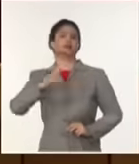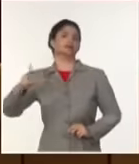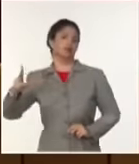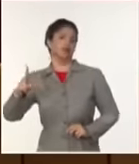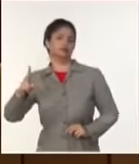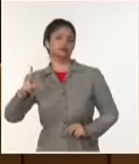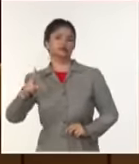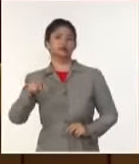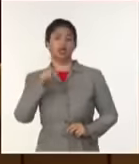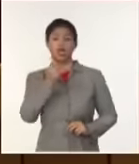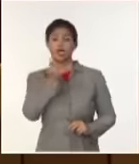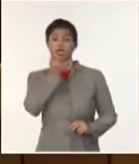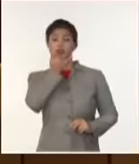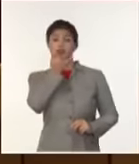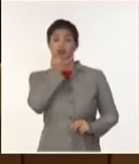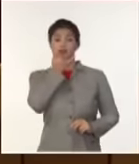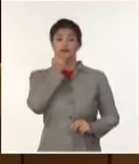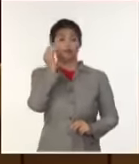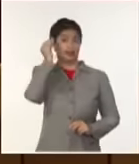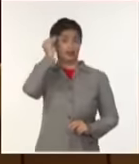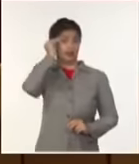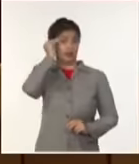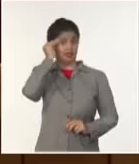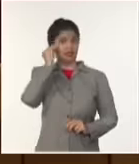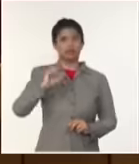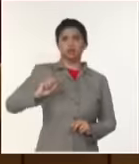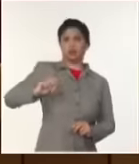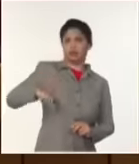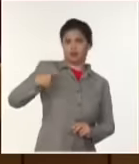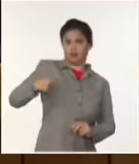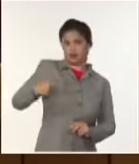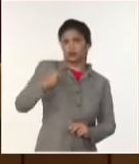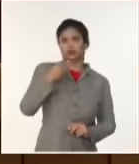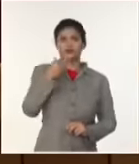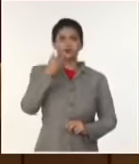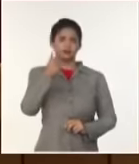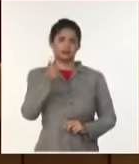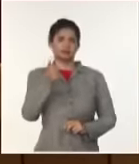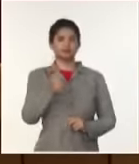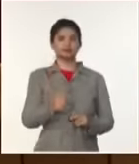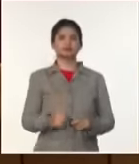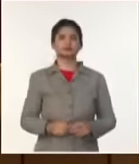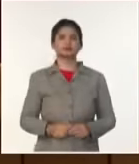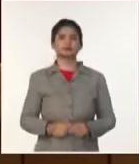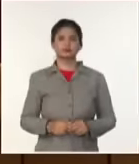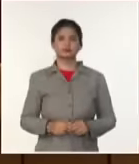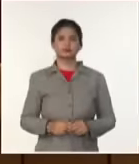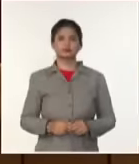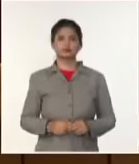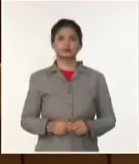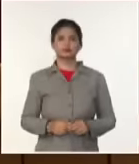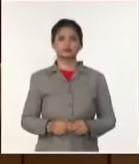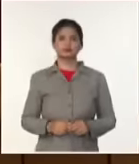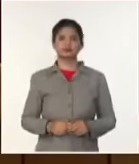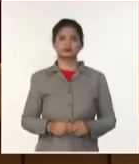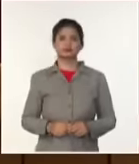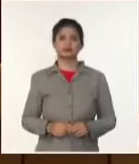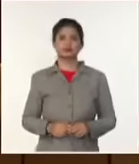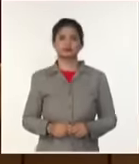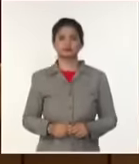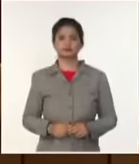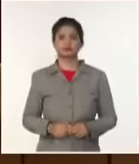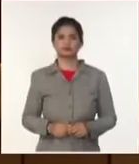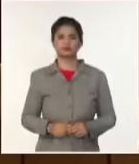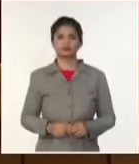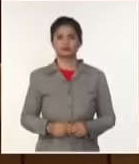frente a los errores, las distorsiones y las tendencias negativas que una y otra vez vuelven a aparecer en el siempre